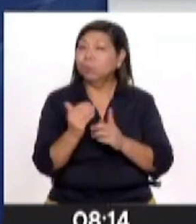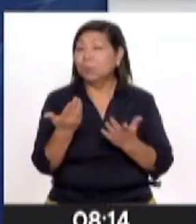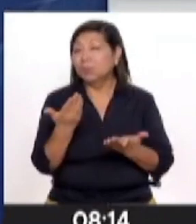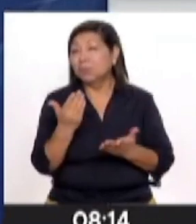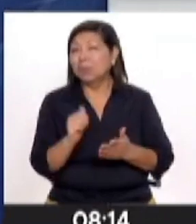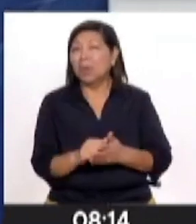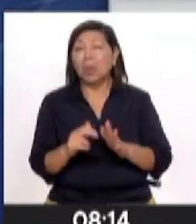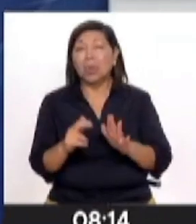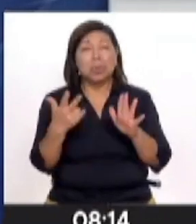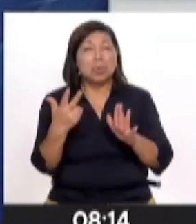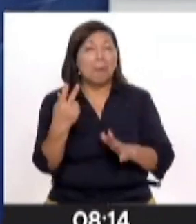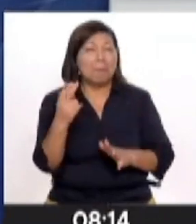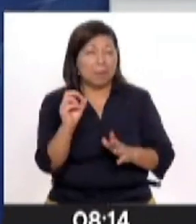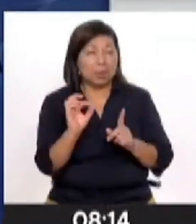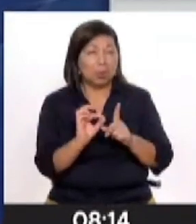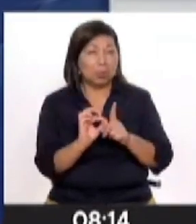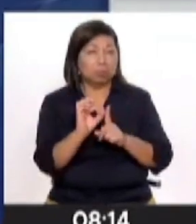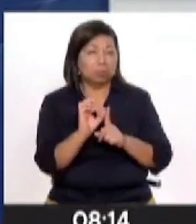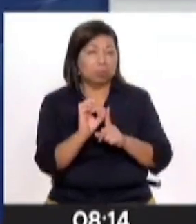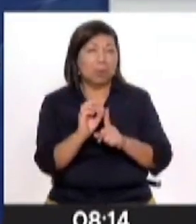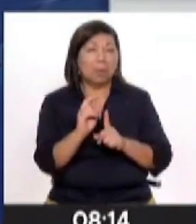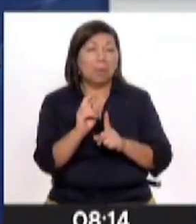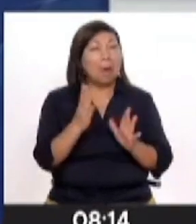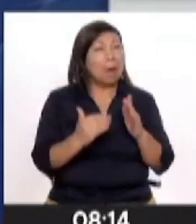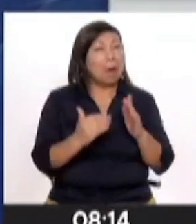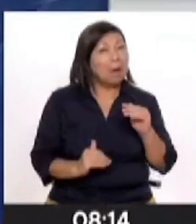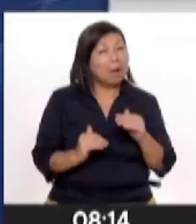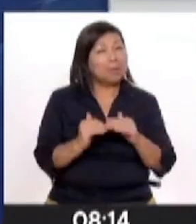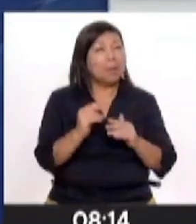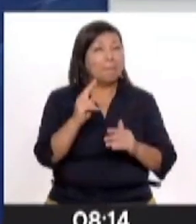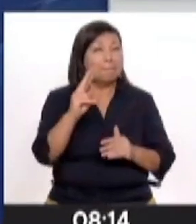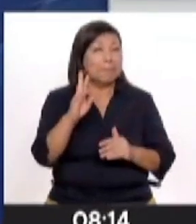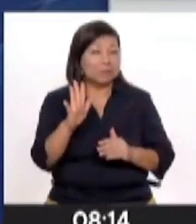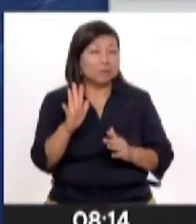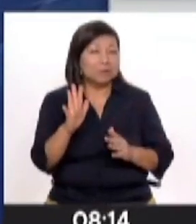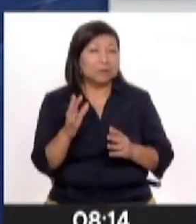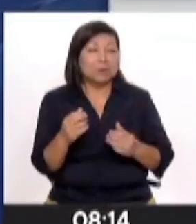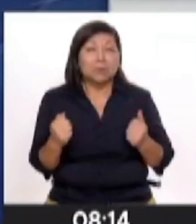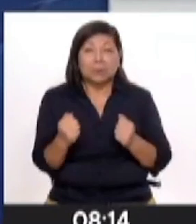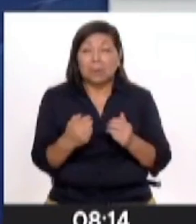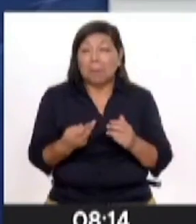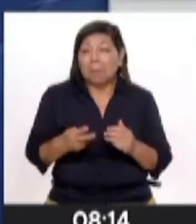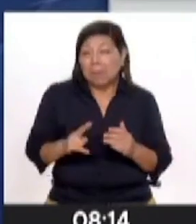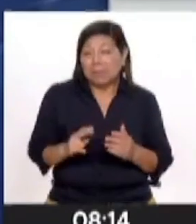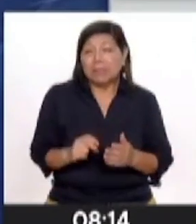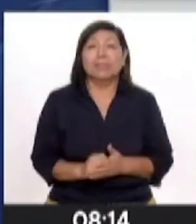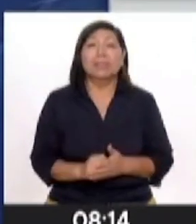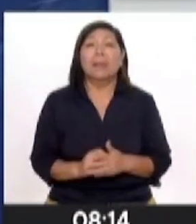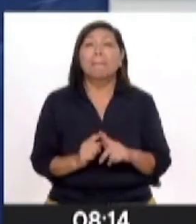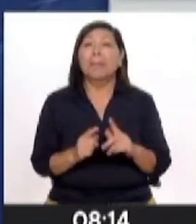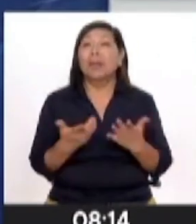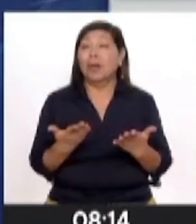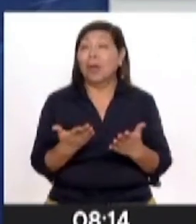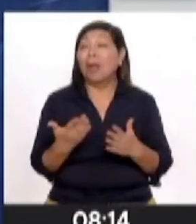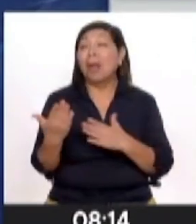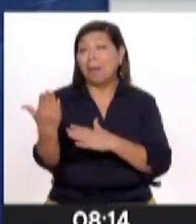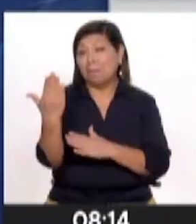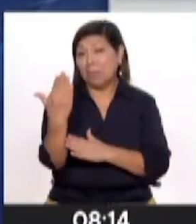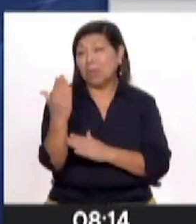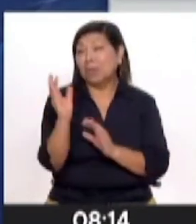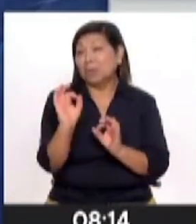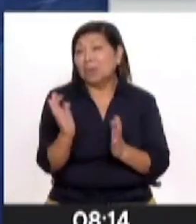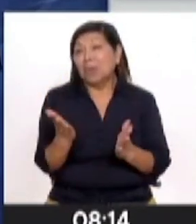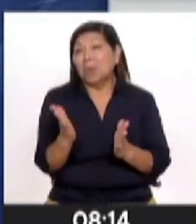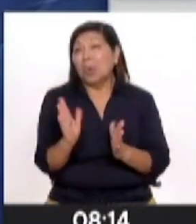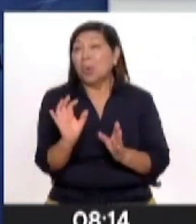entre 18, 20 grados, alcanzando los 25, la sensación térmica también tiende a incrementar un poco más, ya durante las mañanas seguro el que menos